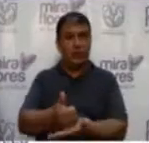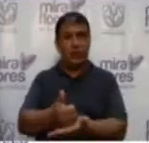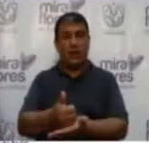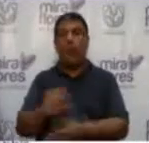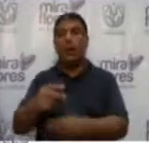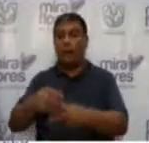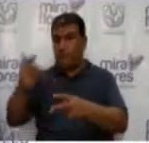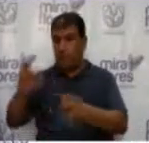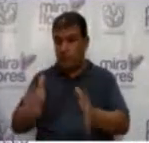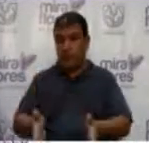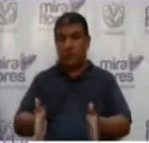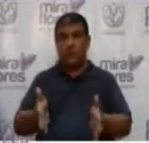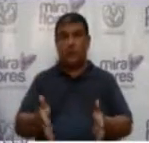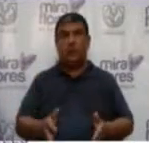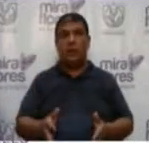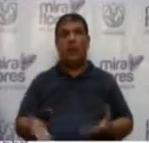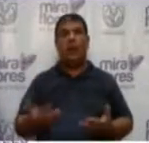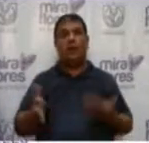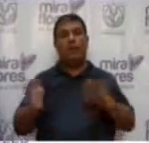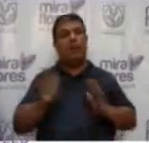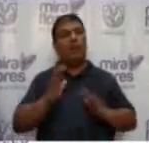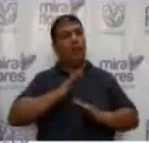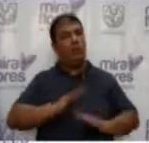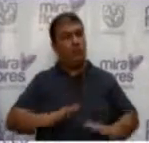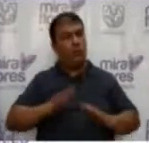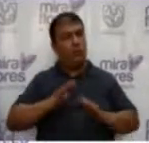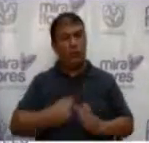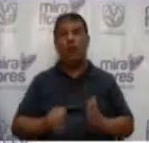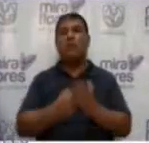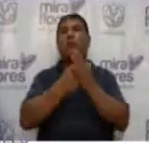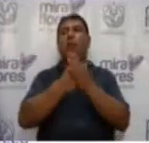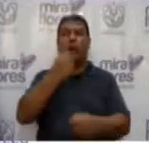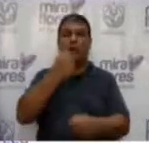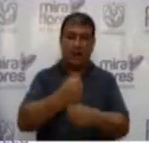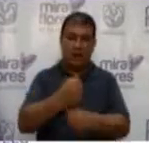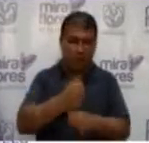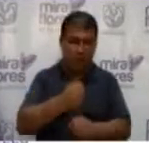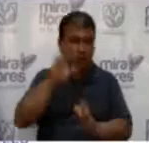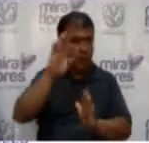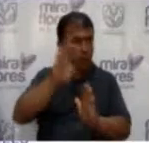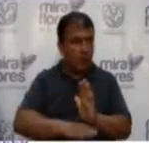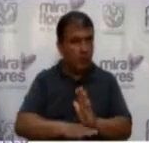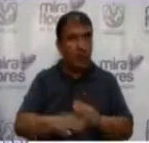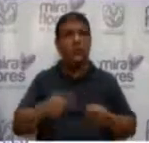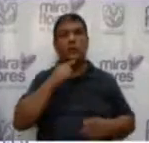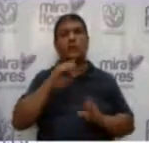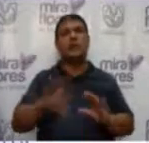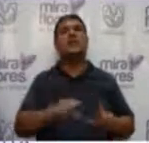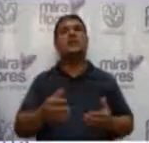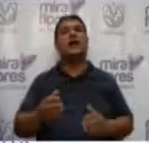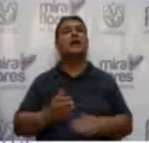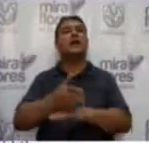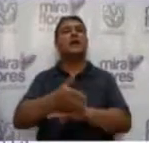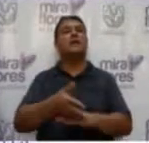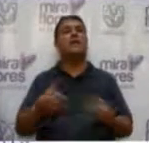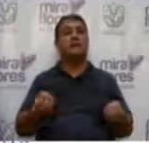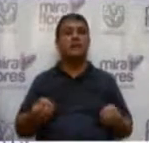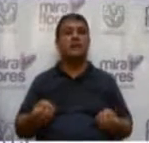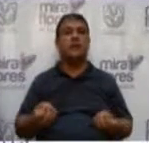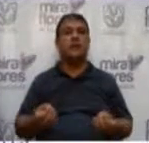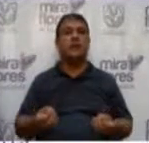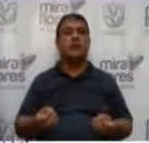a estos vecinos a paliar el impacto de la obra, y ello se hace a través